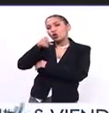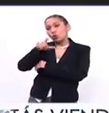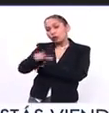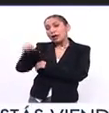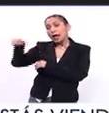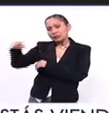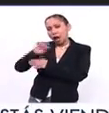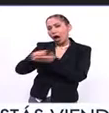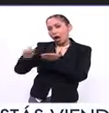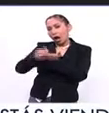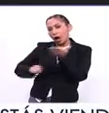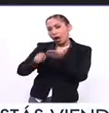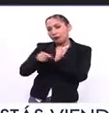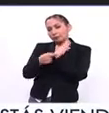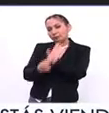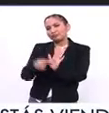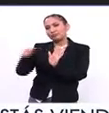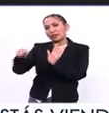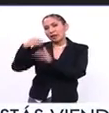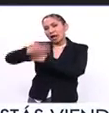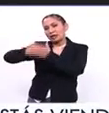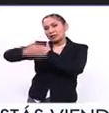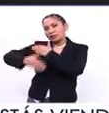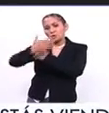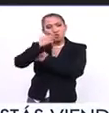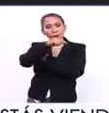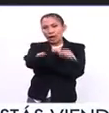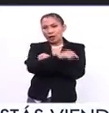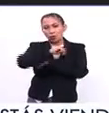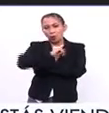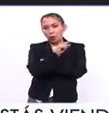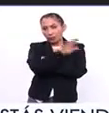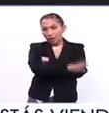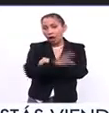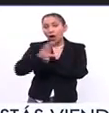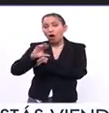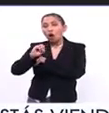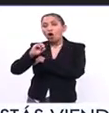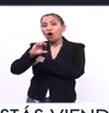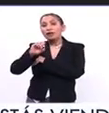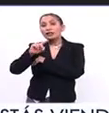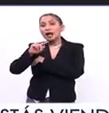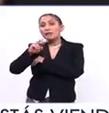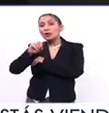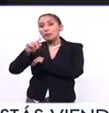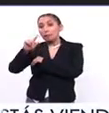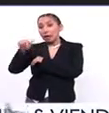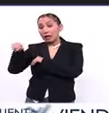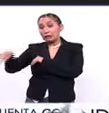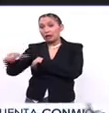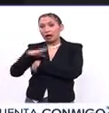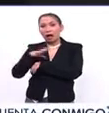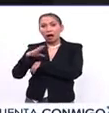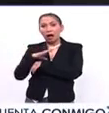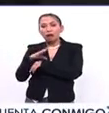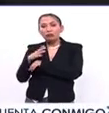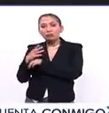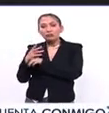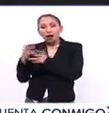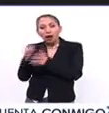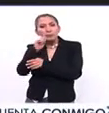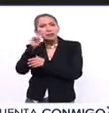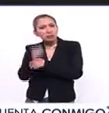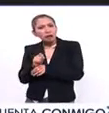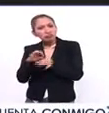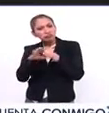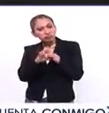estaba publicado, el que aparece ahora en el archivo no, pero bueno, de Octavio Paz hay además, por ejemplo, pues la enorme